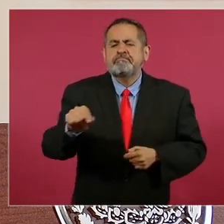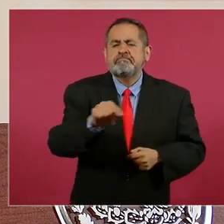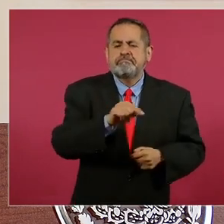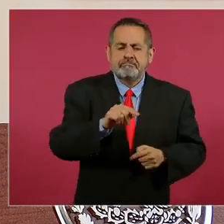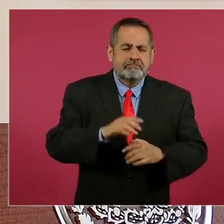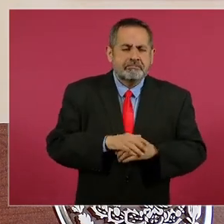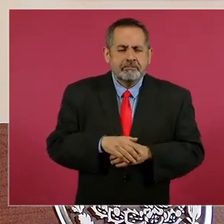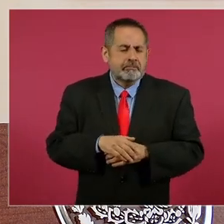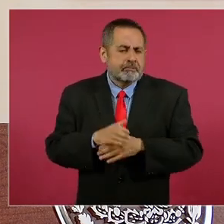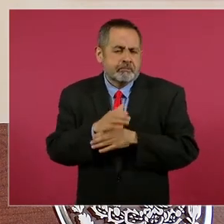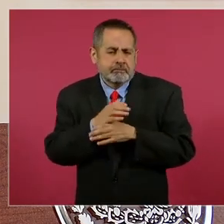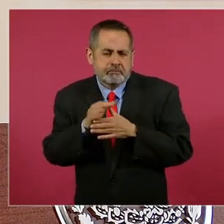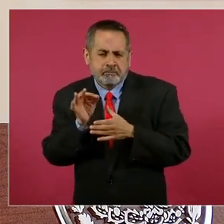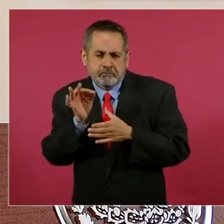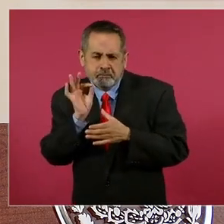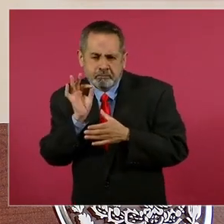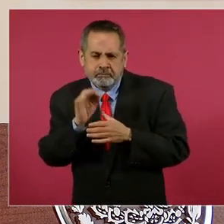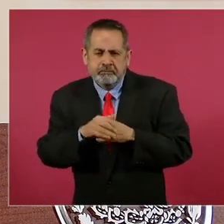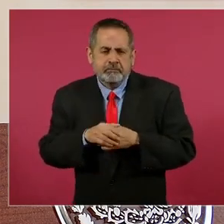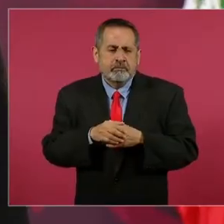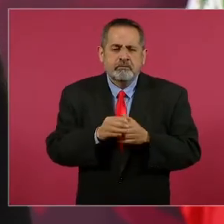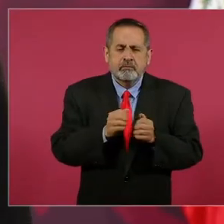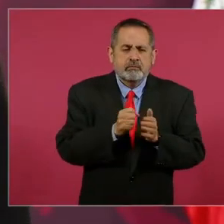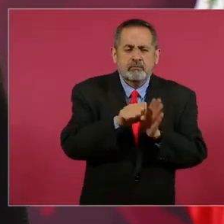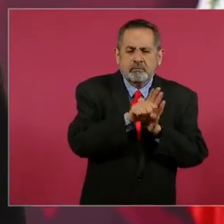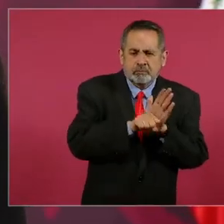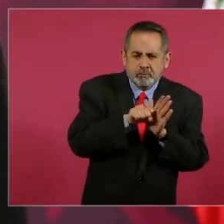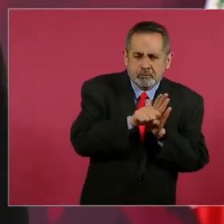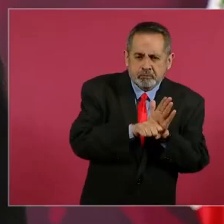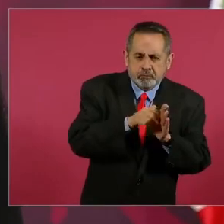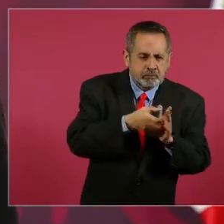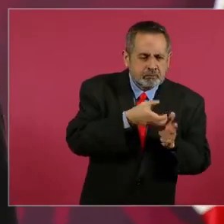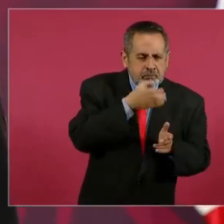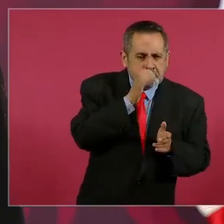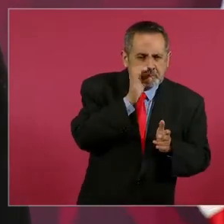me tomo un café, me tomo un pozol,